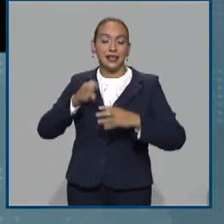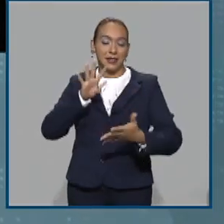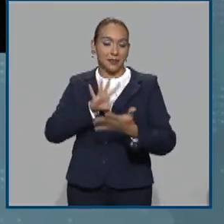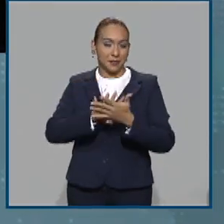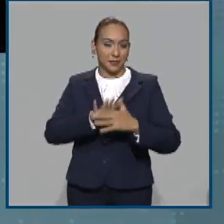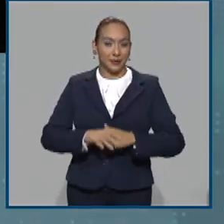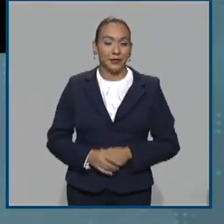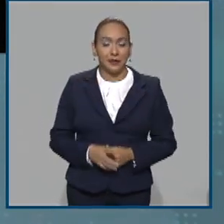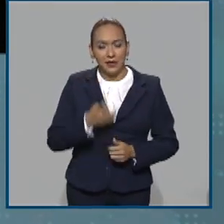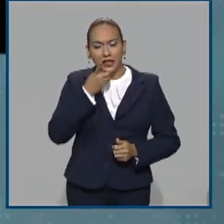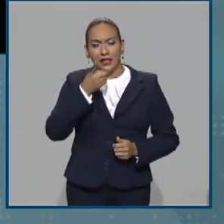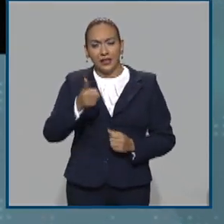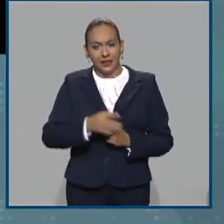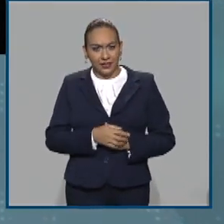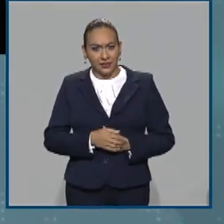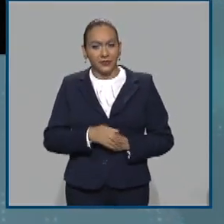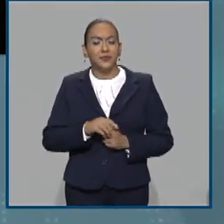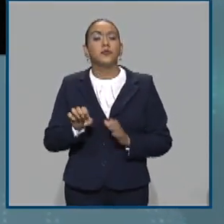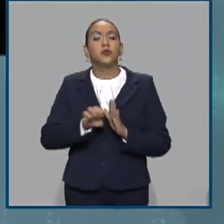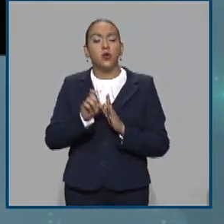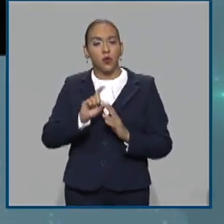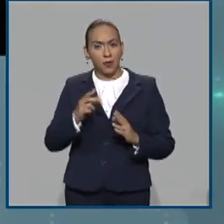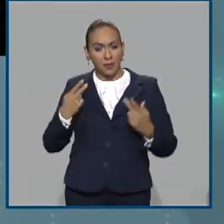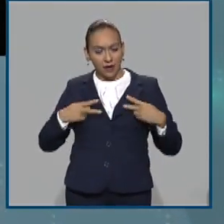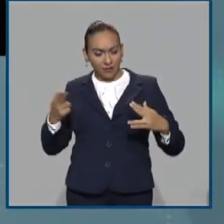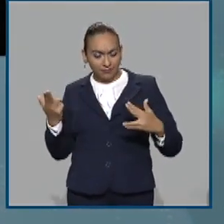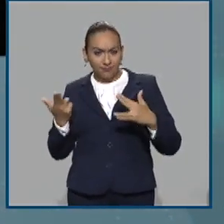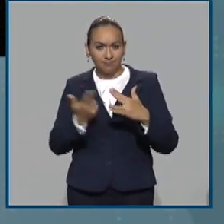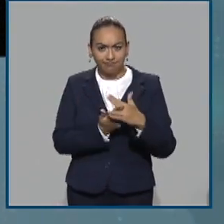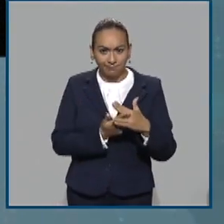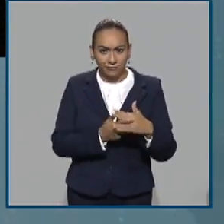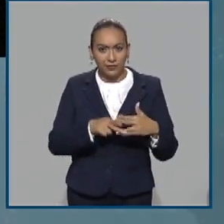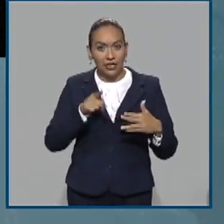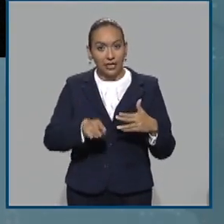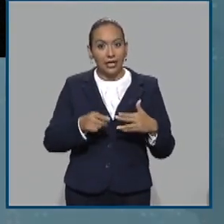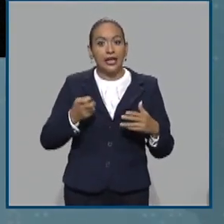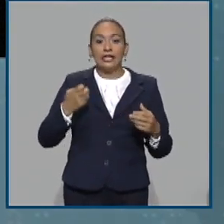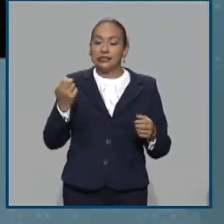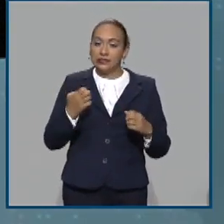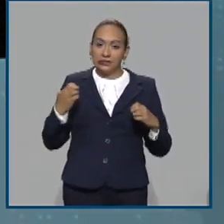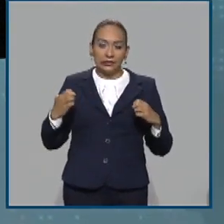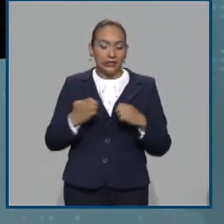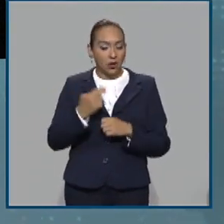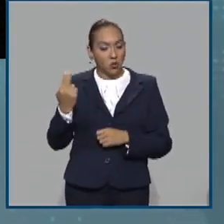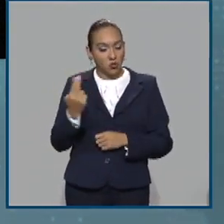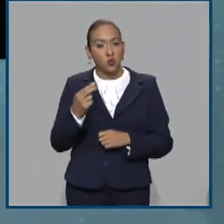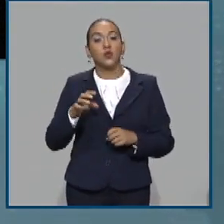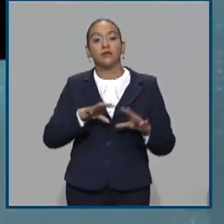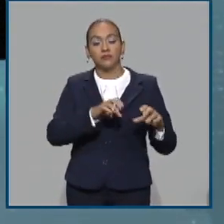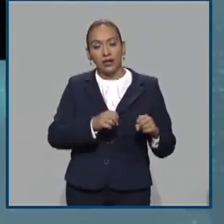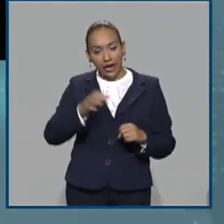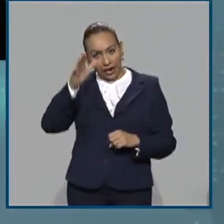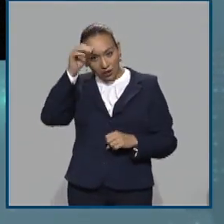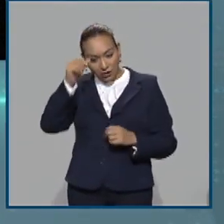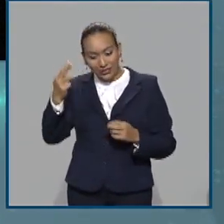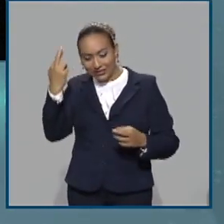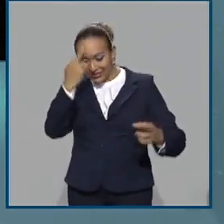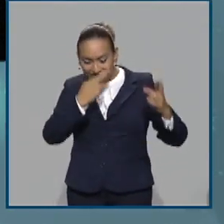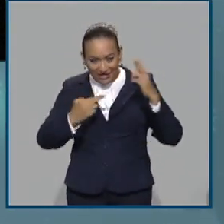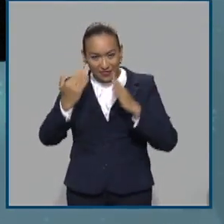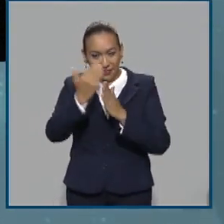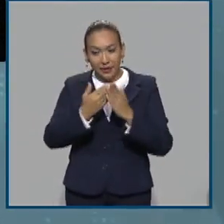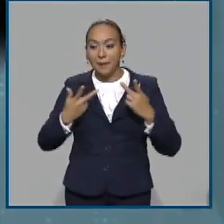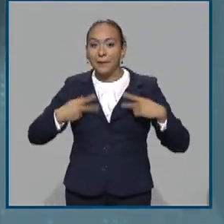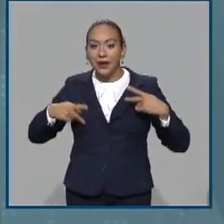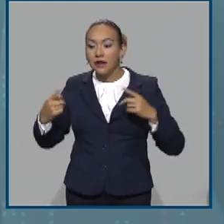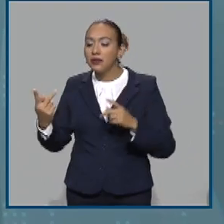cual determinó que se configura el delito de homicidio en calidad de emergente, cuando a pesar de no existir acuerdo previo con todas las personas